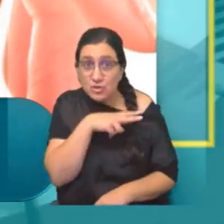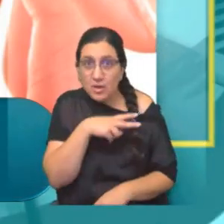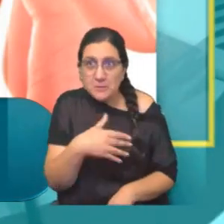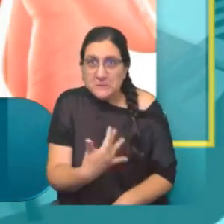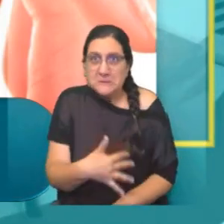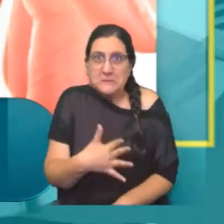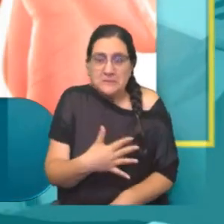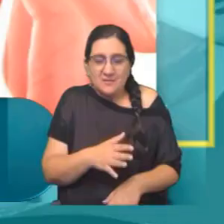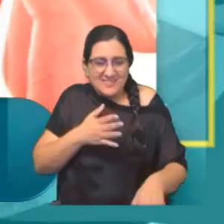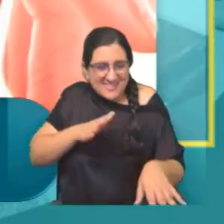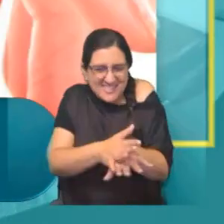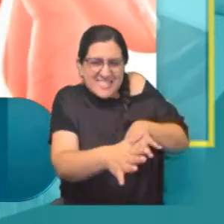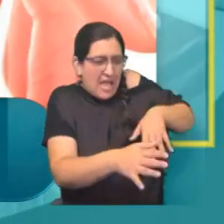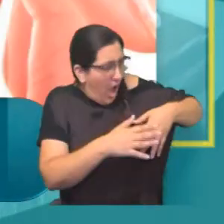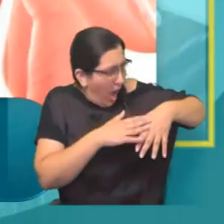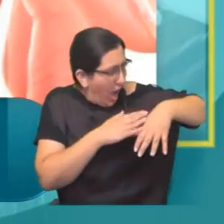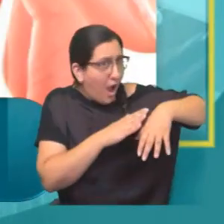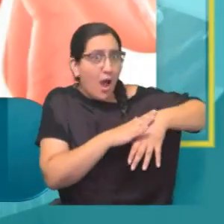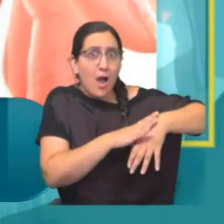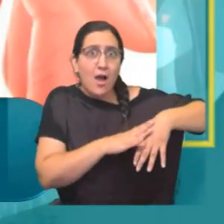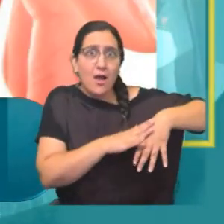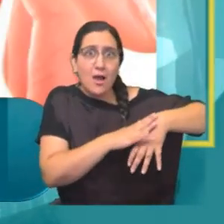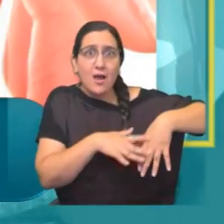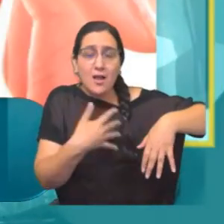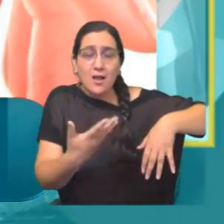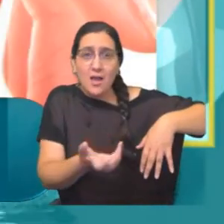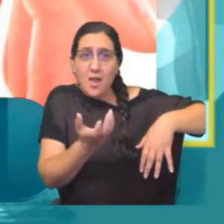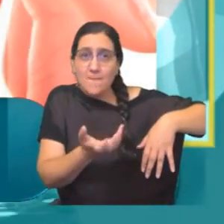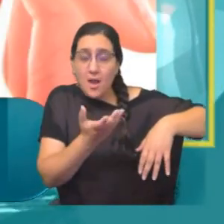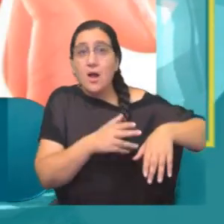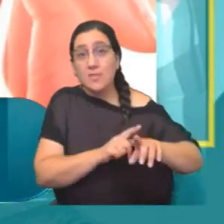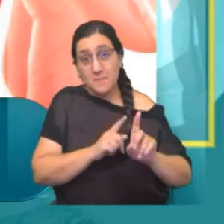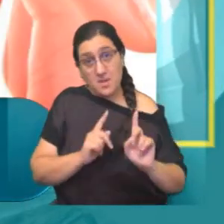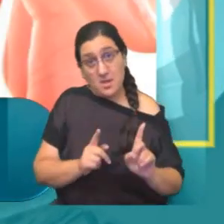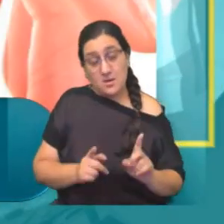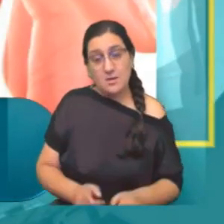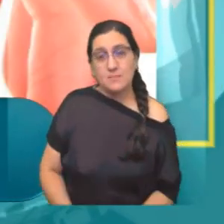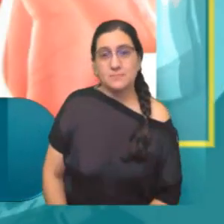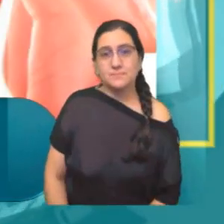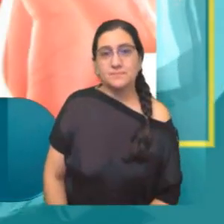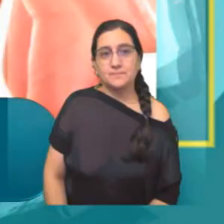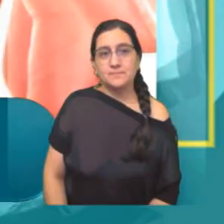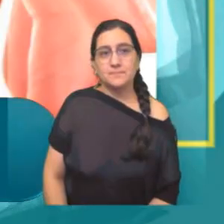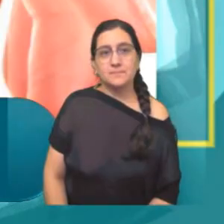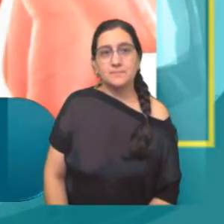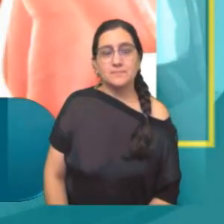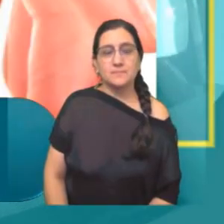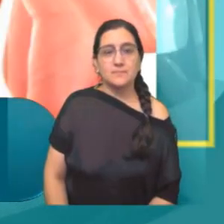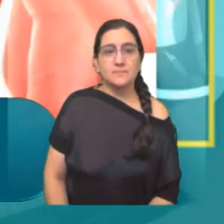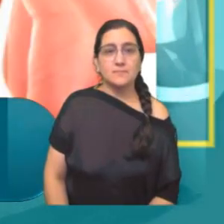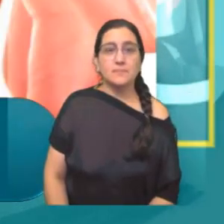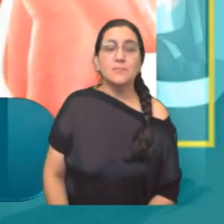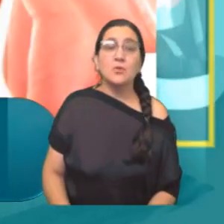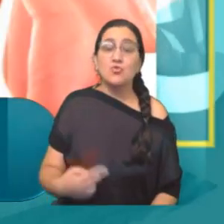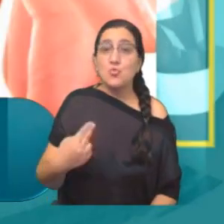que estaba por ahí en alguna parte, el pasto sintético, sí, tenemos muchas lesiones de pasto sintético también de la mano, skater, por ejemplo. Nunca se me había